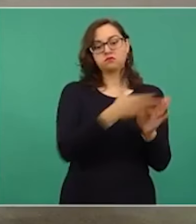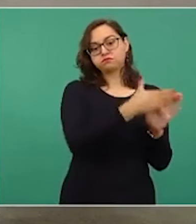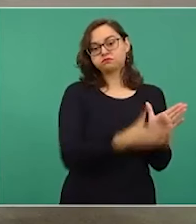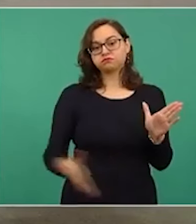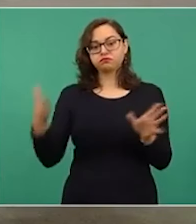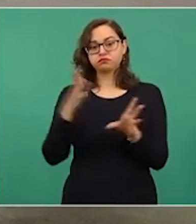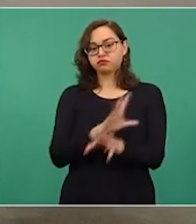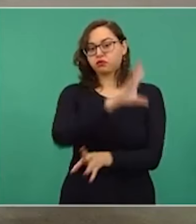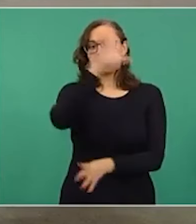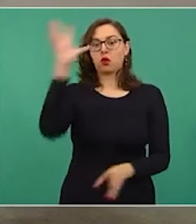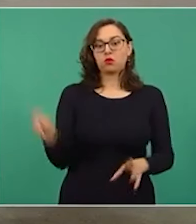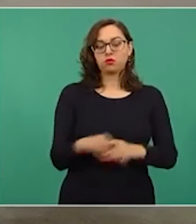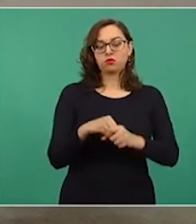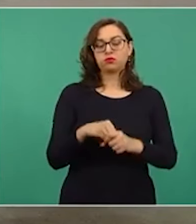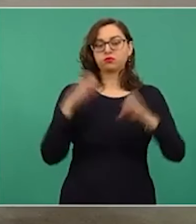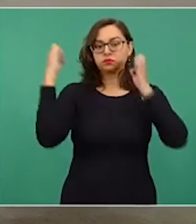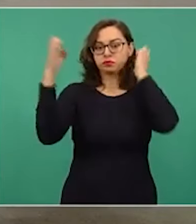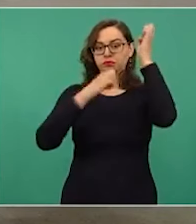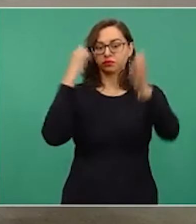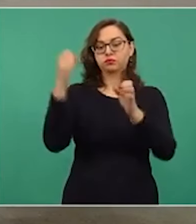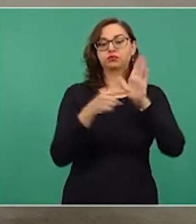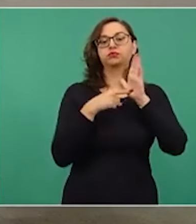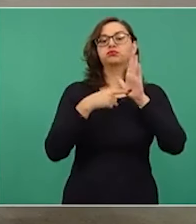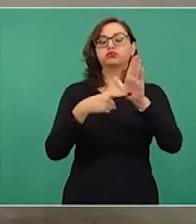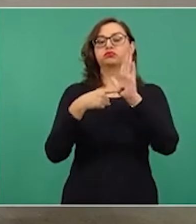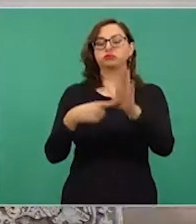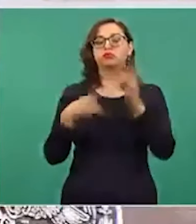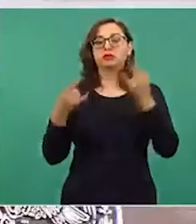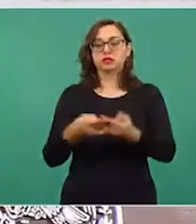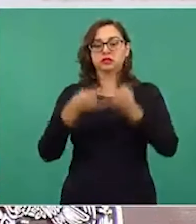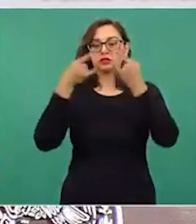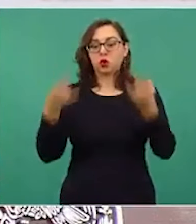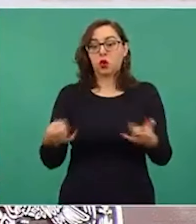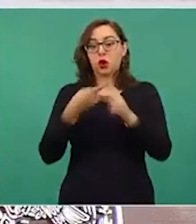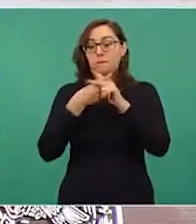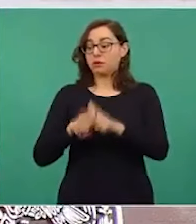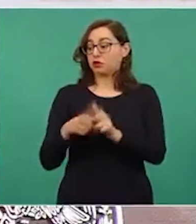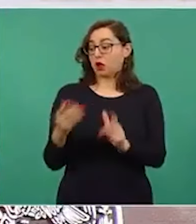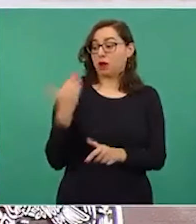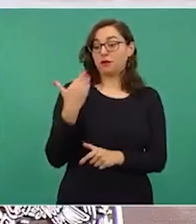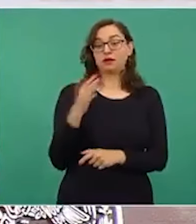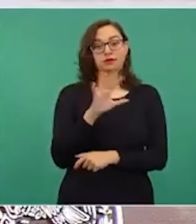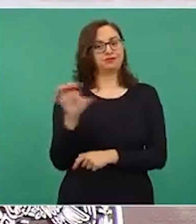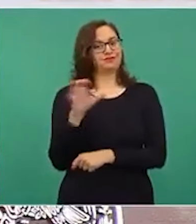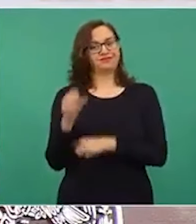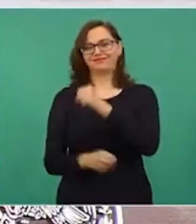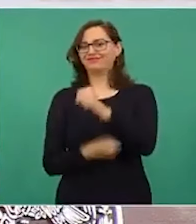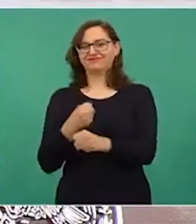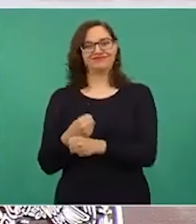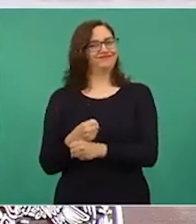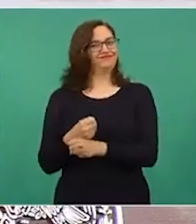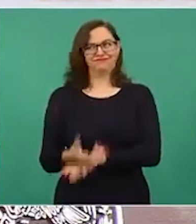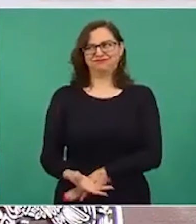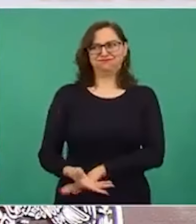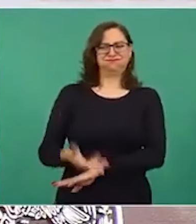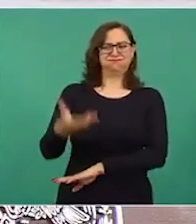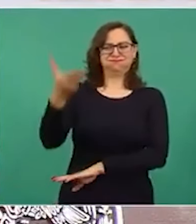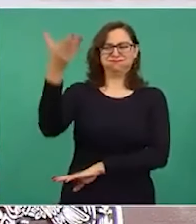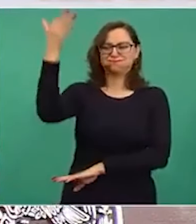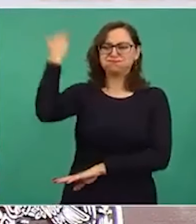XX, mostrando aquí que la historia de este país no inició apenas hace 500 años. Entre los objetos que